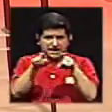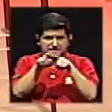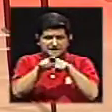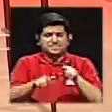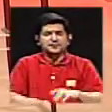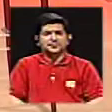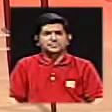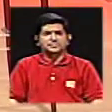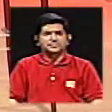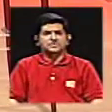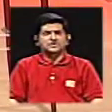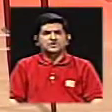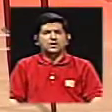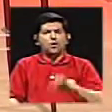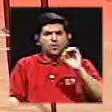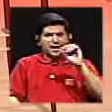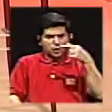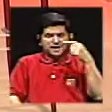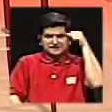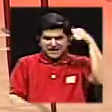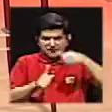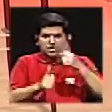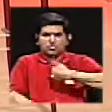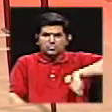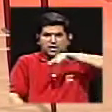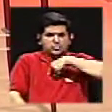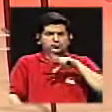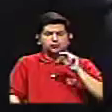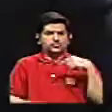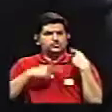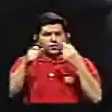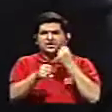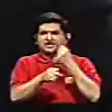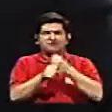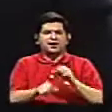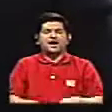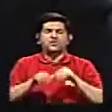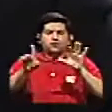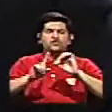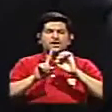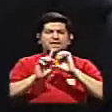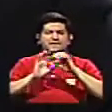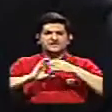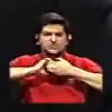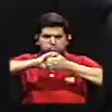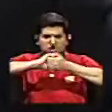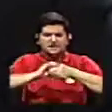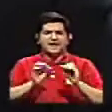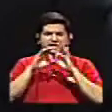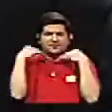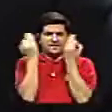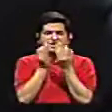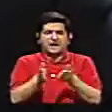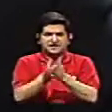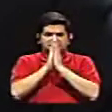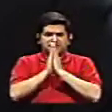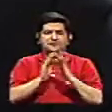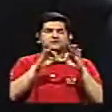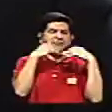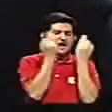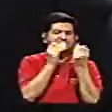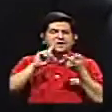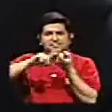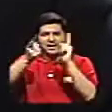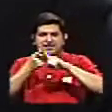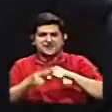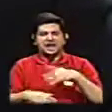García. A Waldo García. Recordemos que nosotros no vamos a trabajar con redes solidarias familiares. Para ello solicitamos familiares y amigos que no